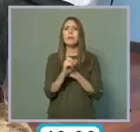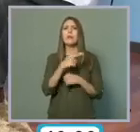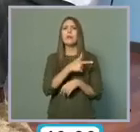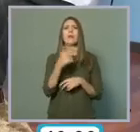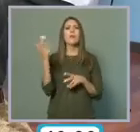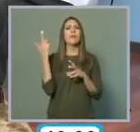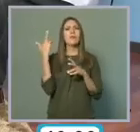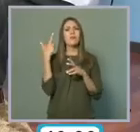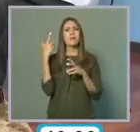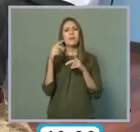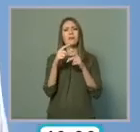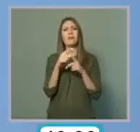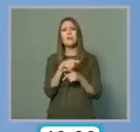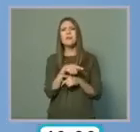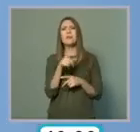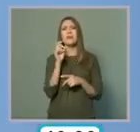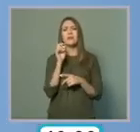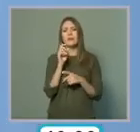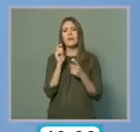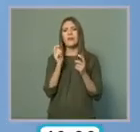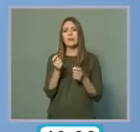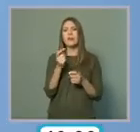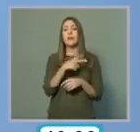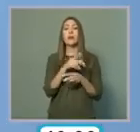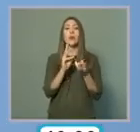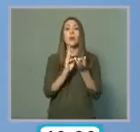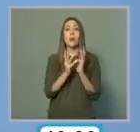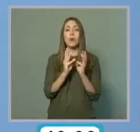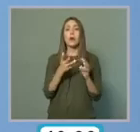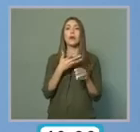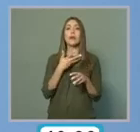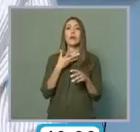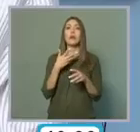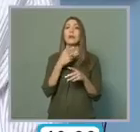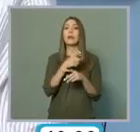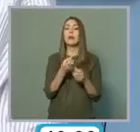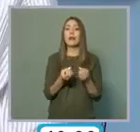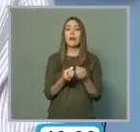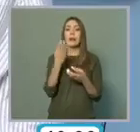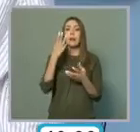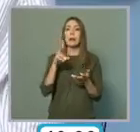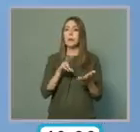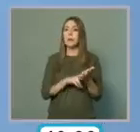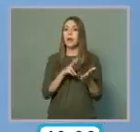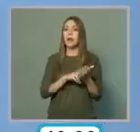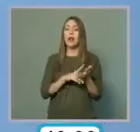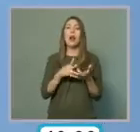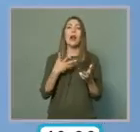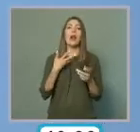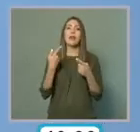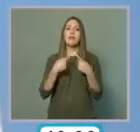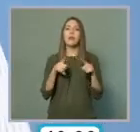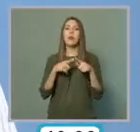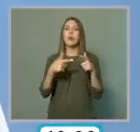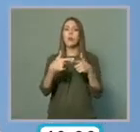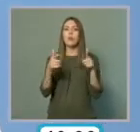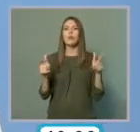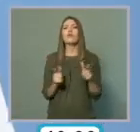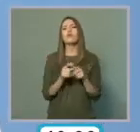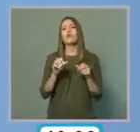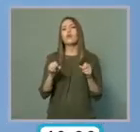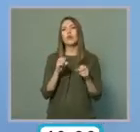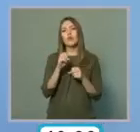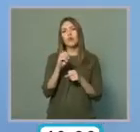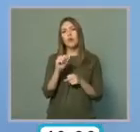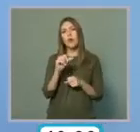vez más frecuentemente? WhatsApp tiene un gran valor y es que en ella confluyen varios círculos sociales que conforman